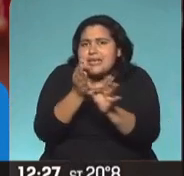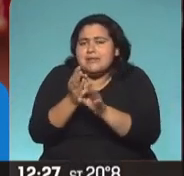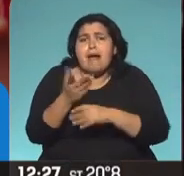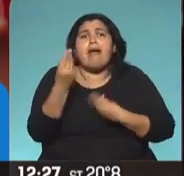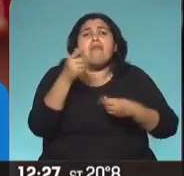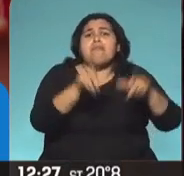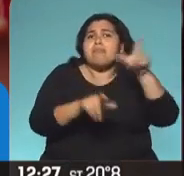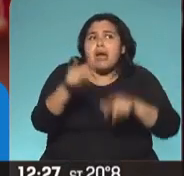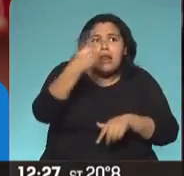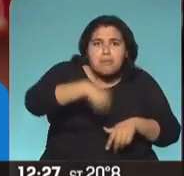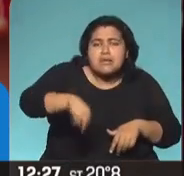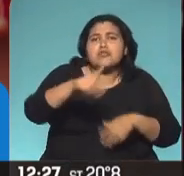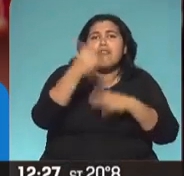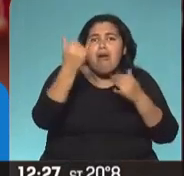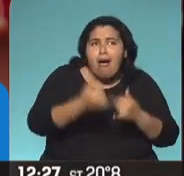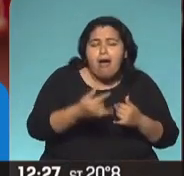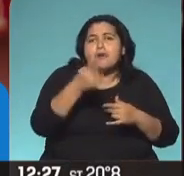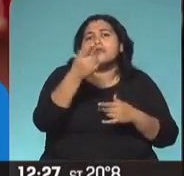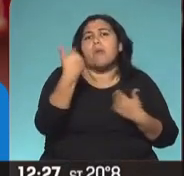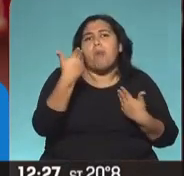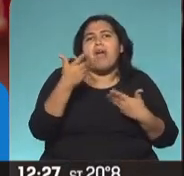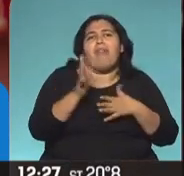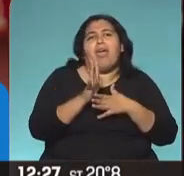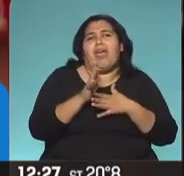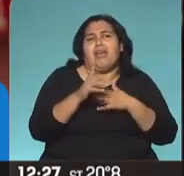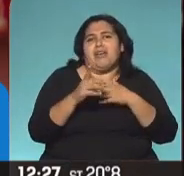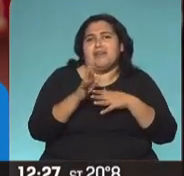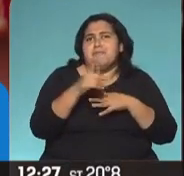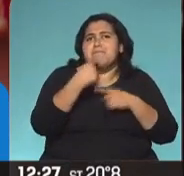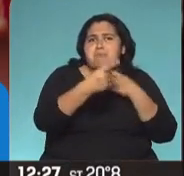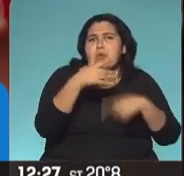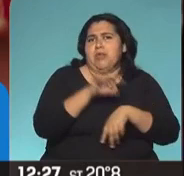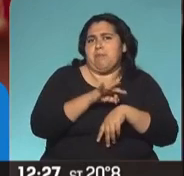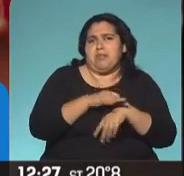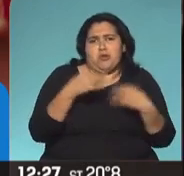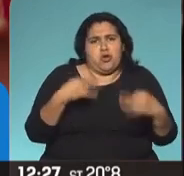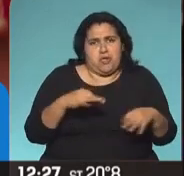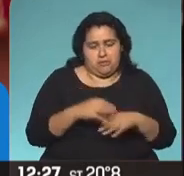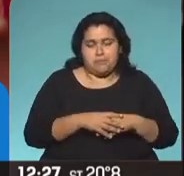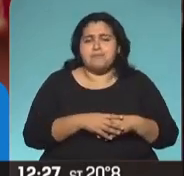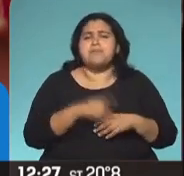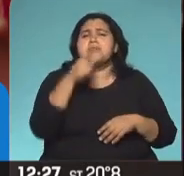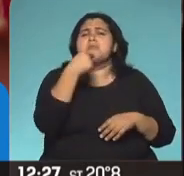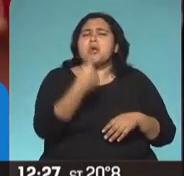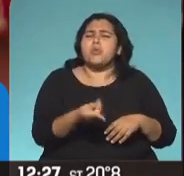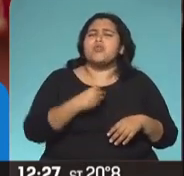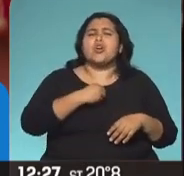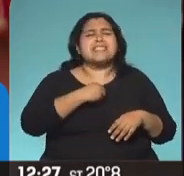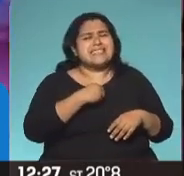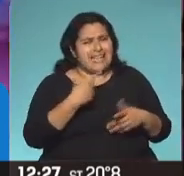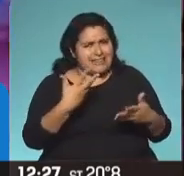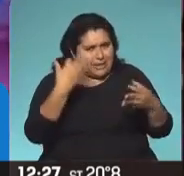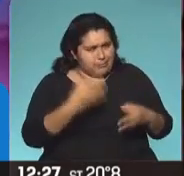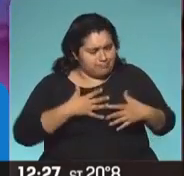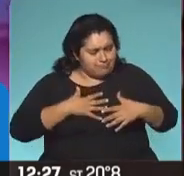personas con riesgo de tener diabetes puedan hacer una consulta con su médico y cuál sería decir los síntomas sé que es asintomática pero